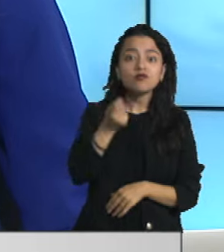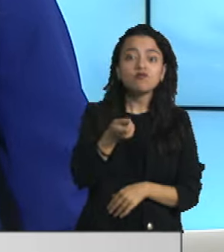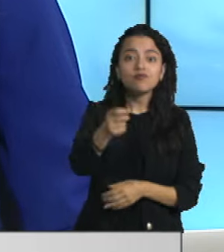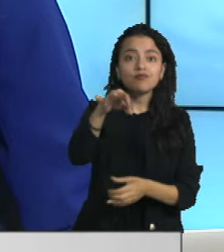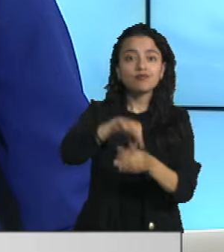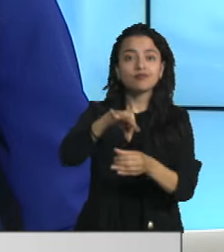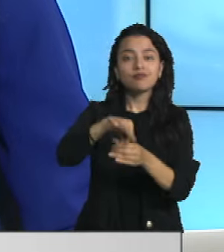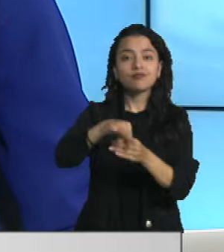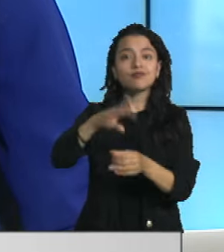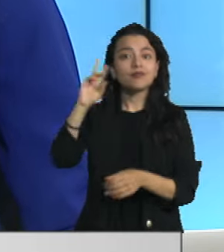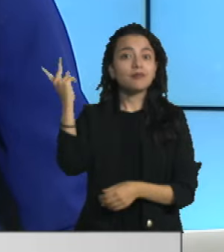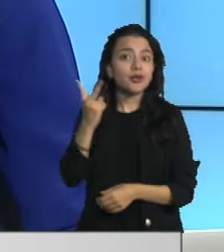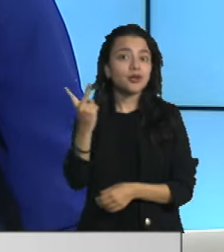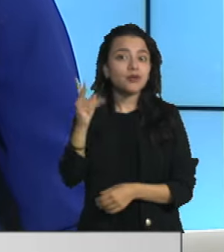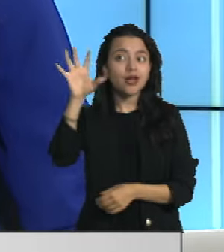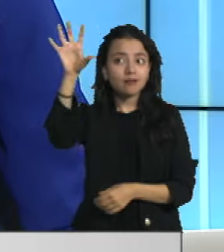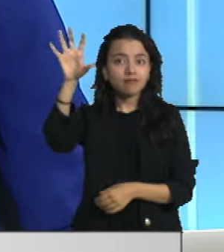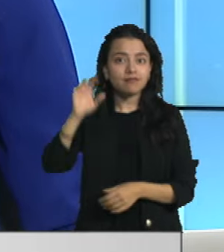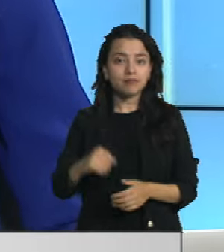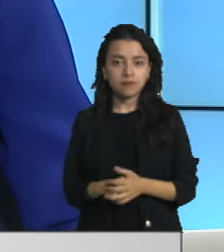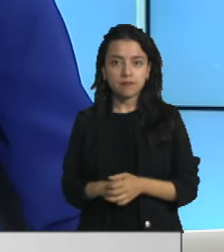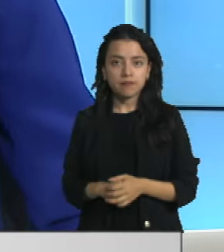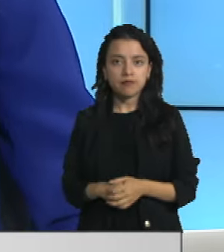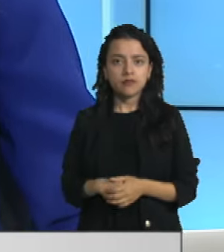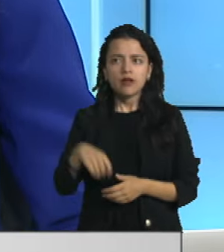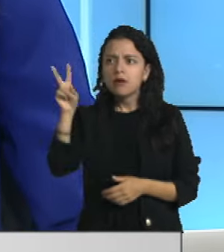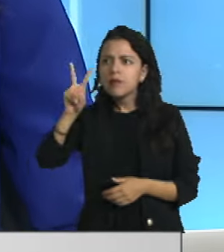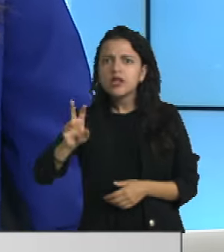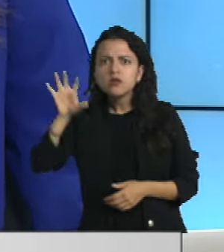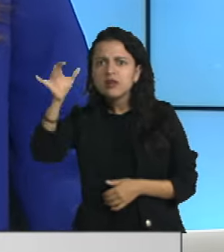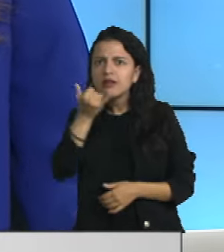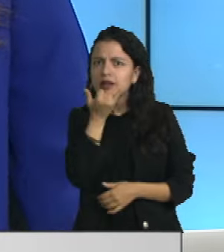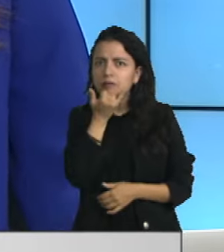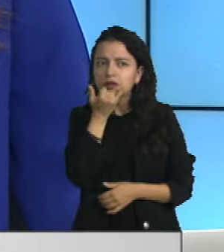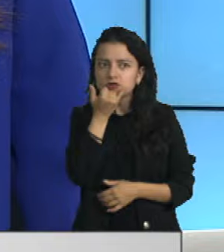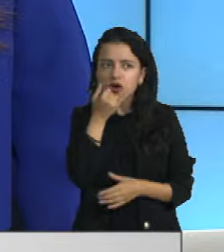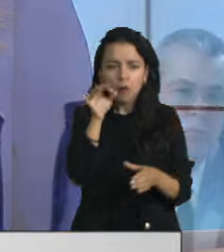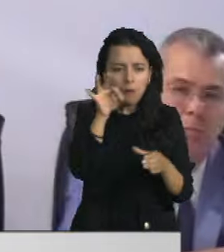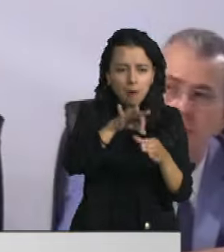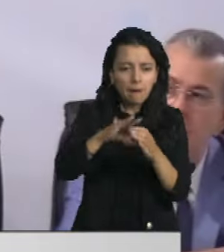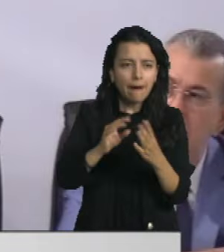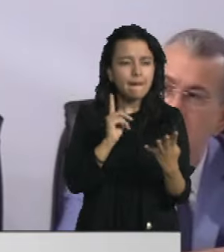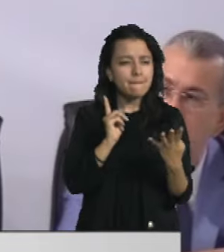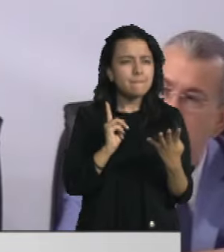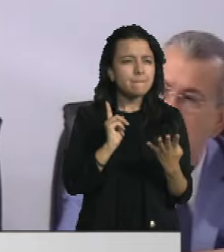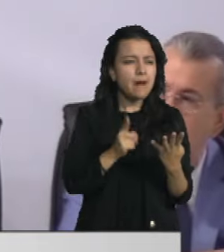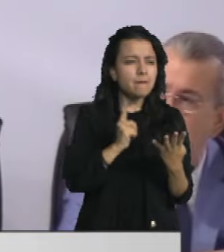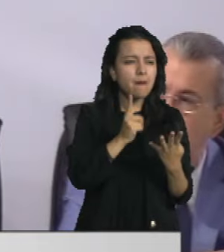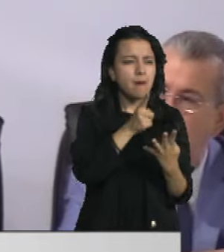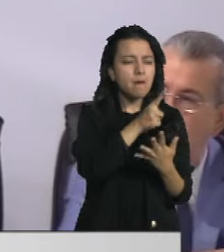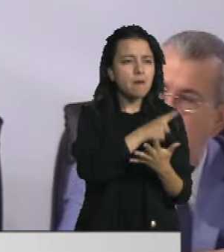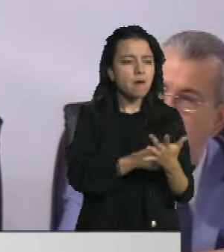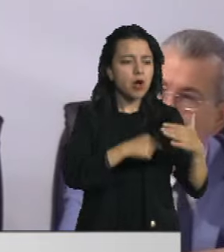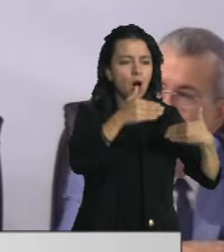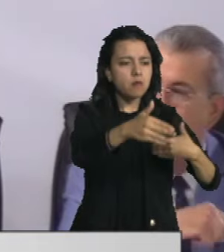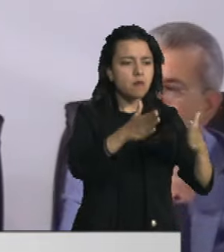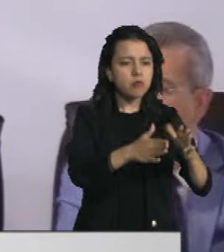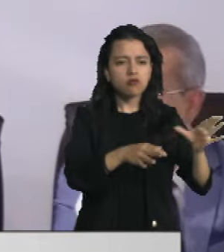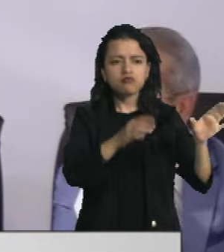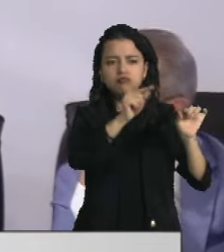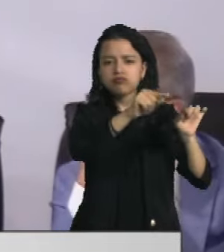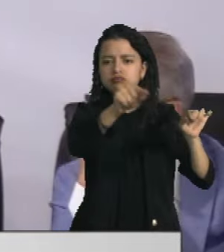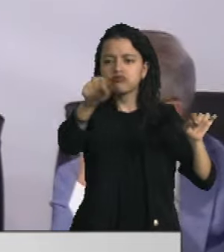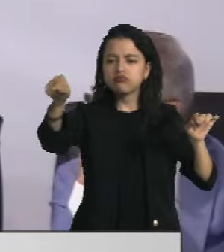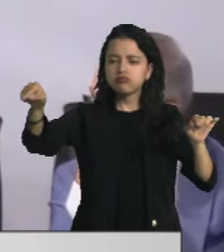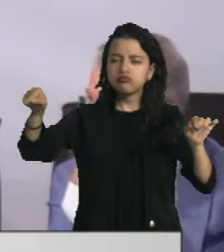que los testigos para los comicios de este domingo fueron acreditados en su totalidad. Tras obstáculos impuestos